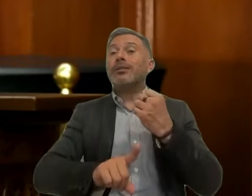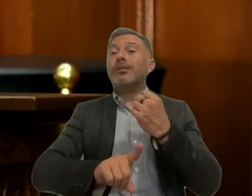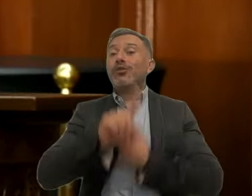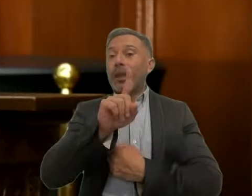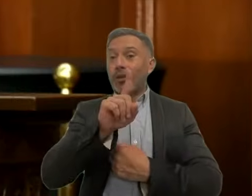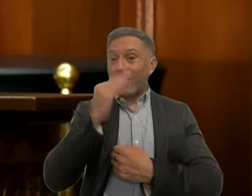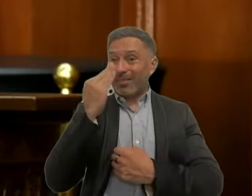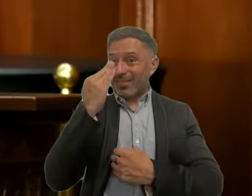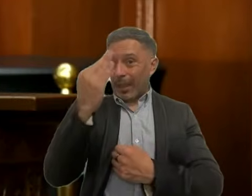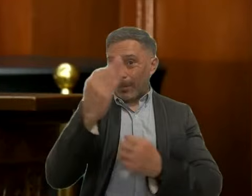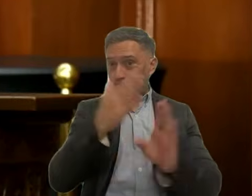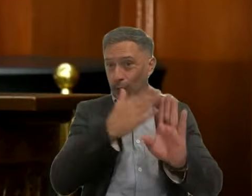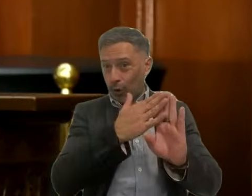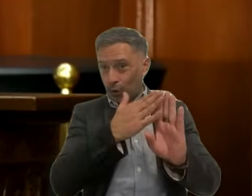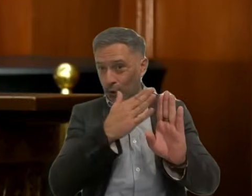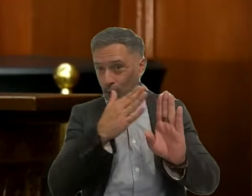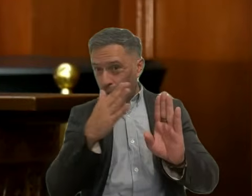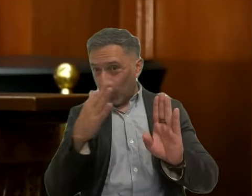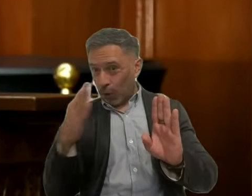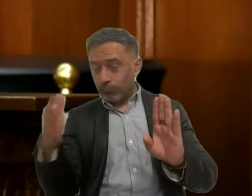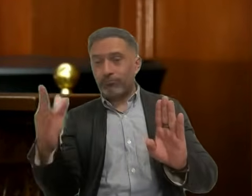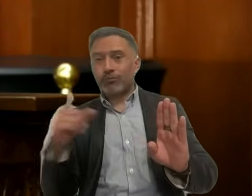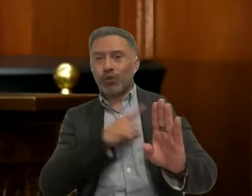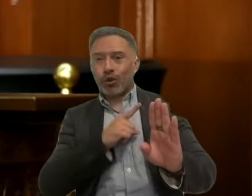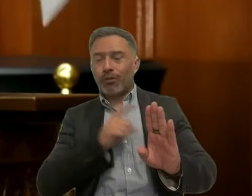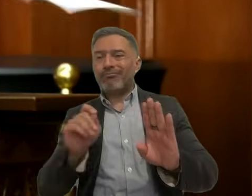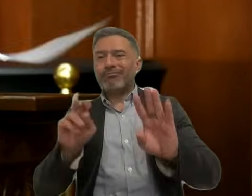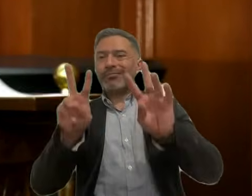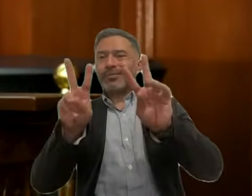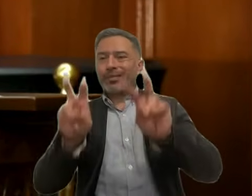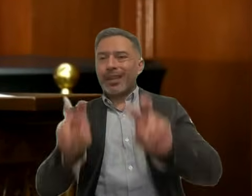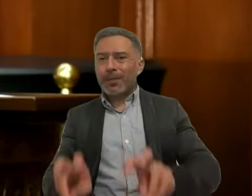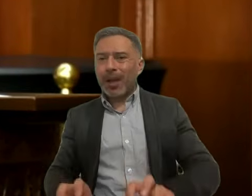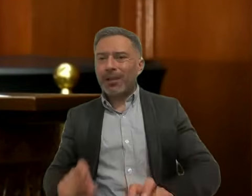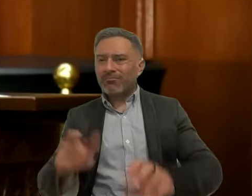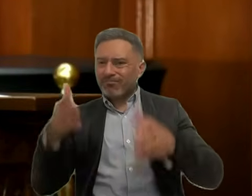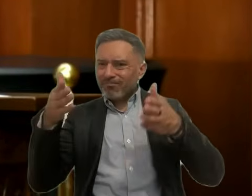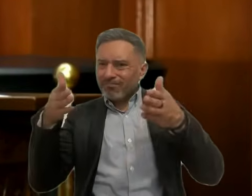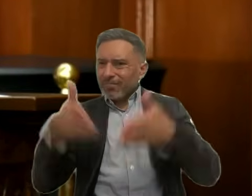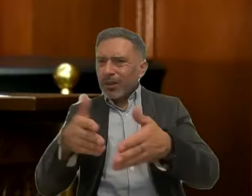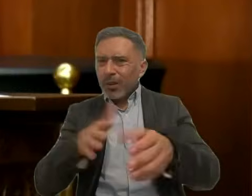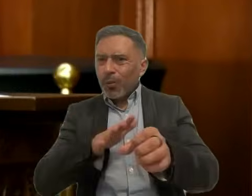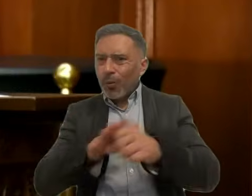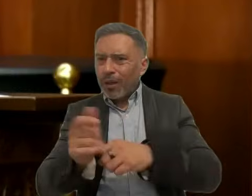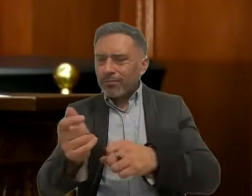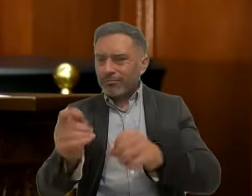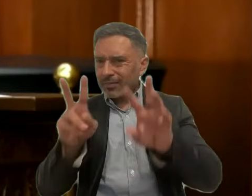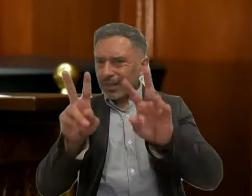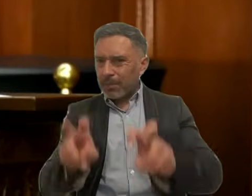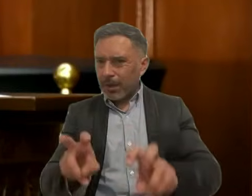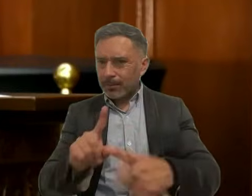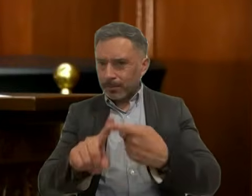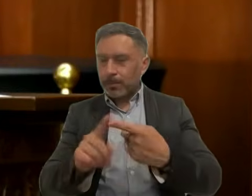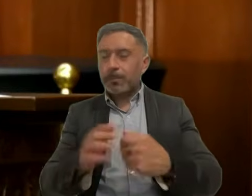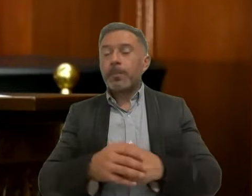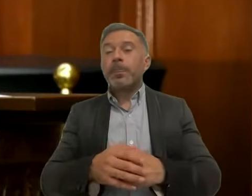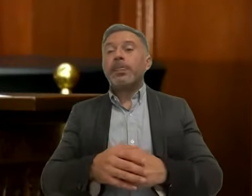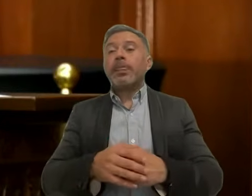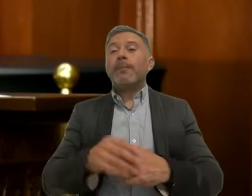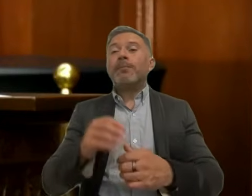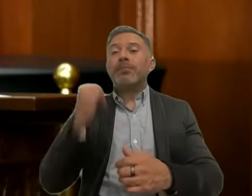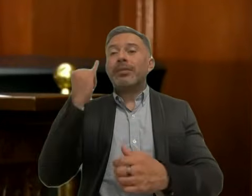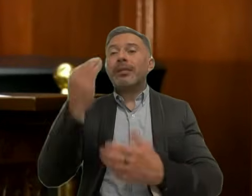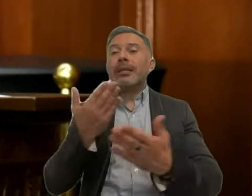se destine al conocimiento y resolución de los siguientes asuntos: discusión y resolución del